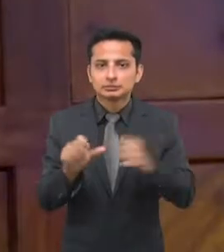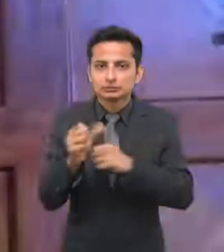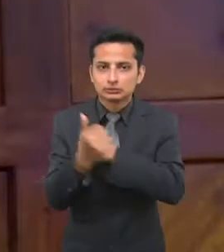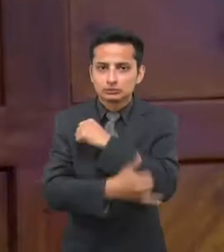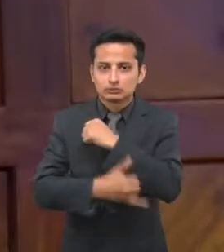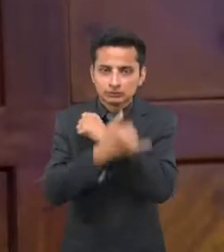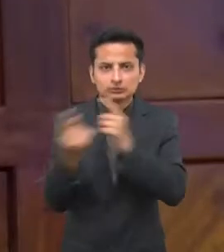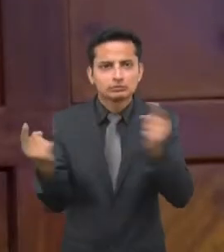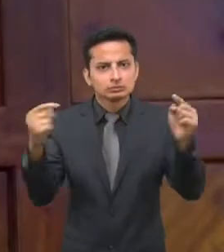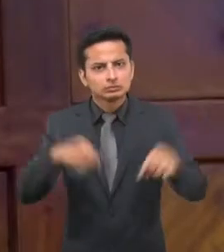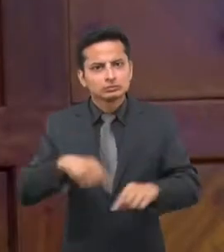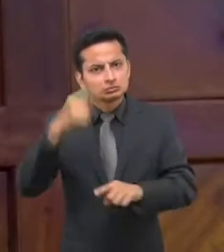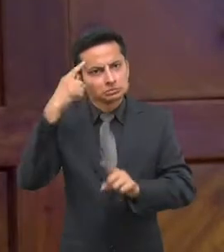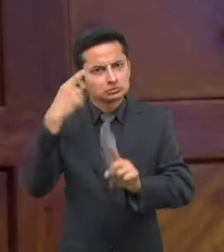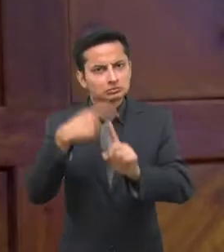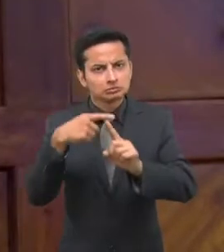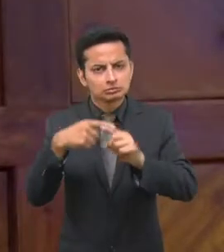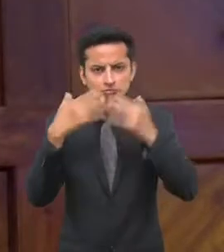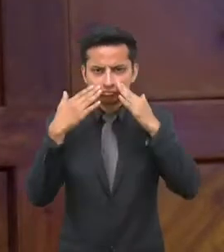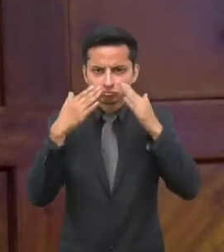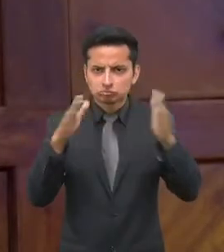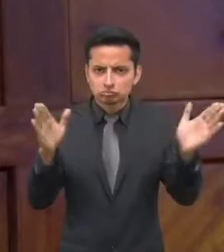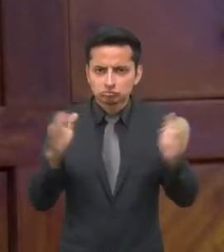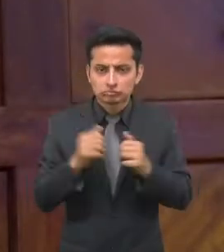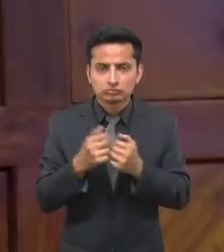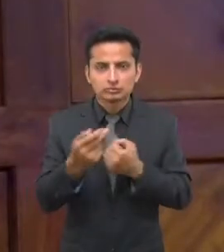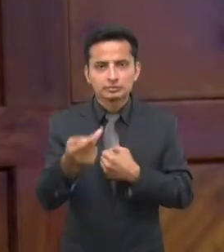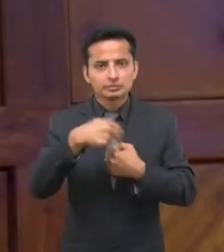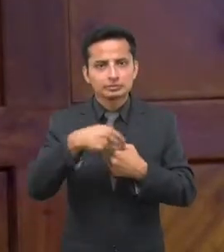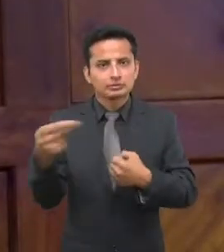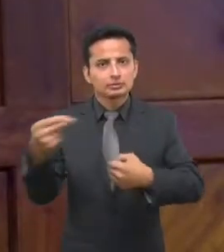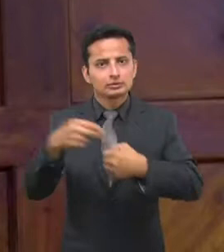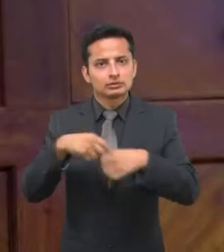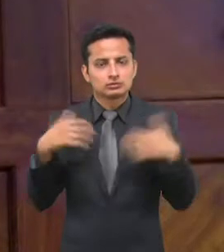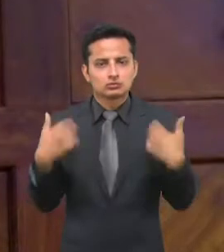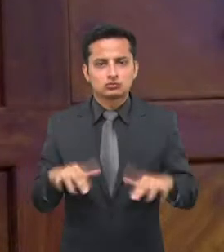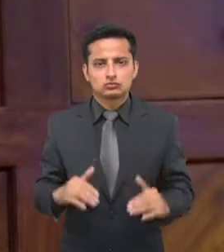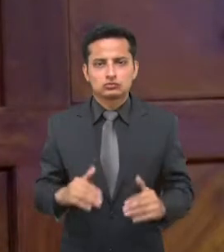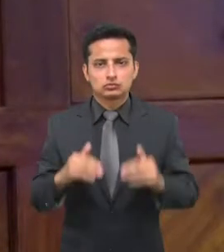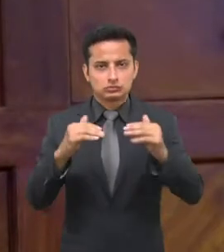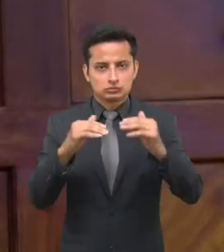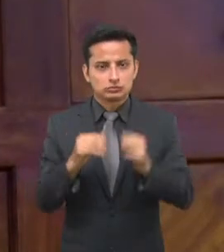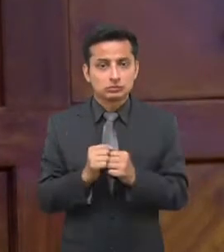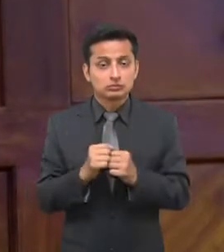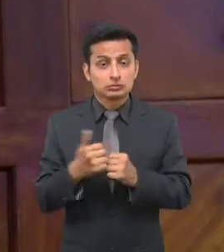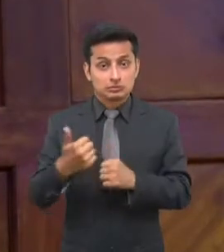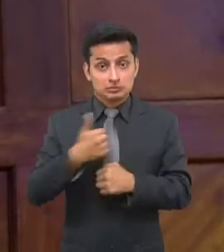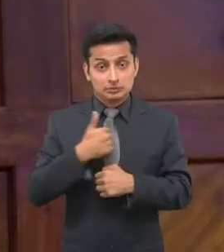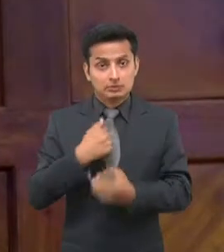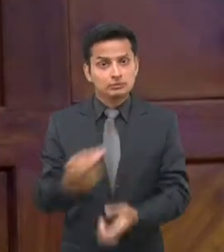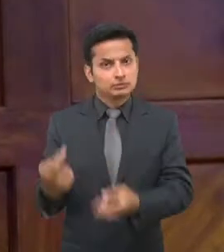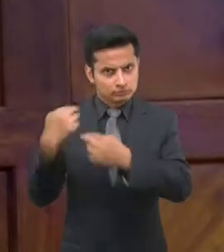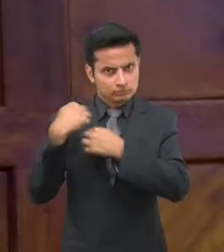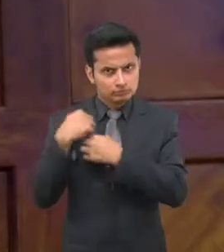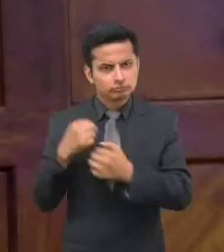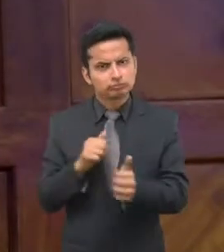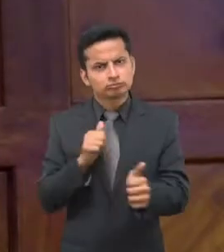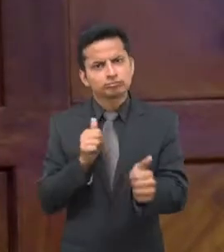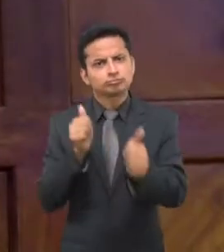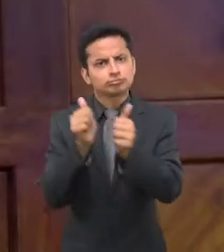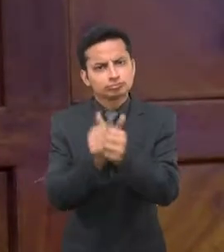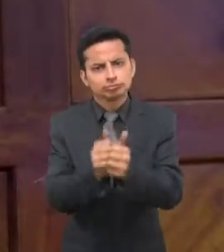buena disposición y apertura a involucrarse activamente o retomar sus históricos roles